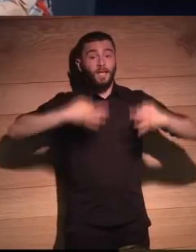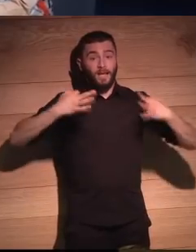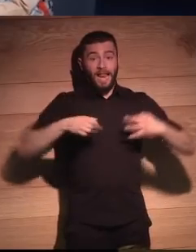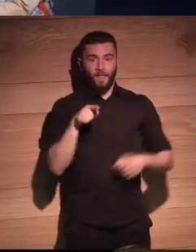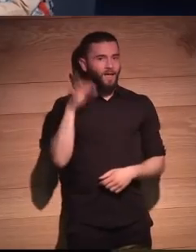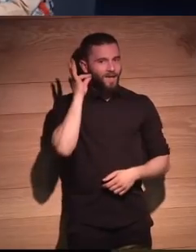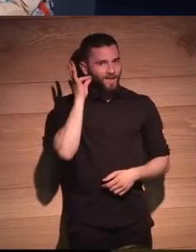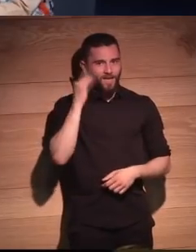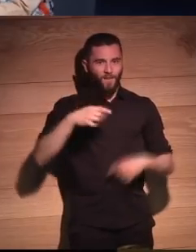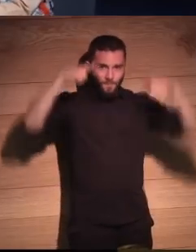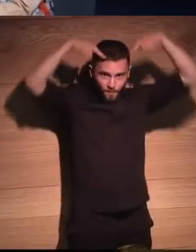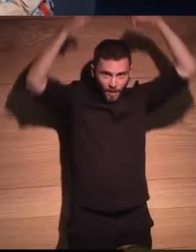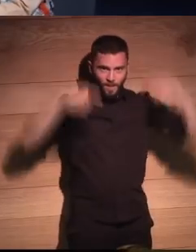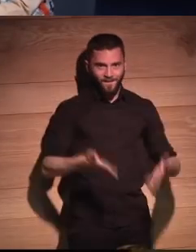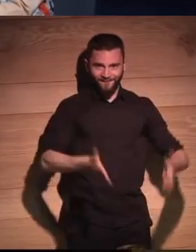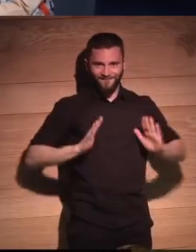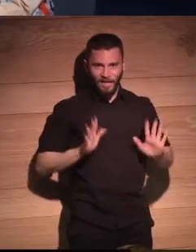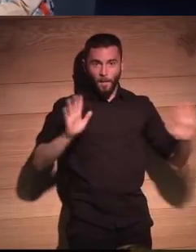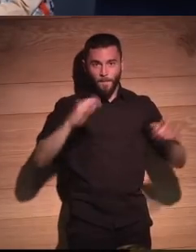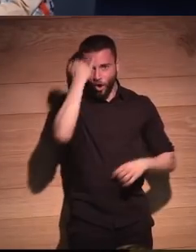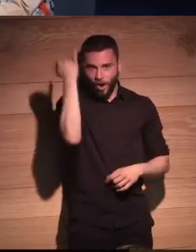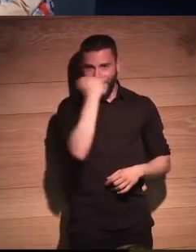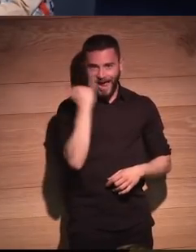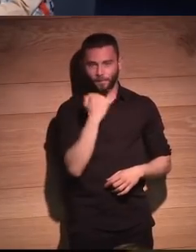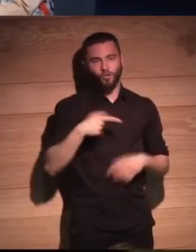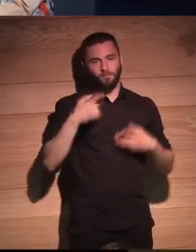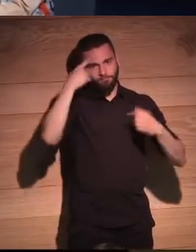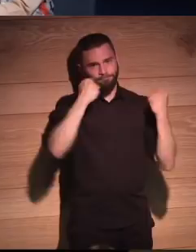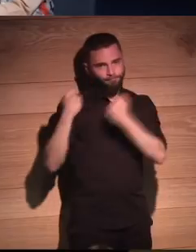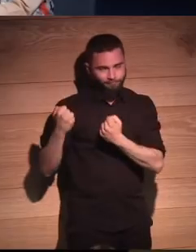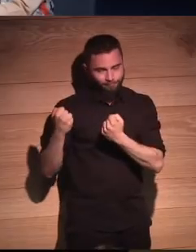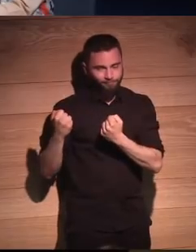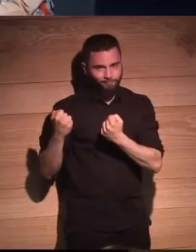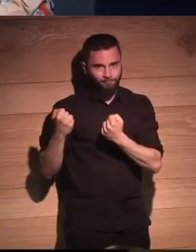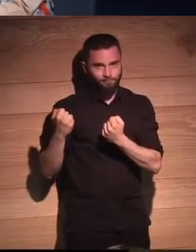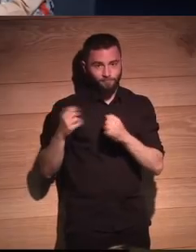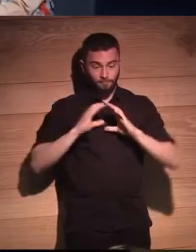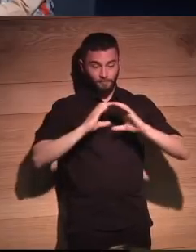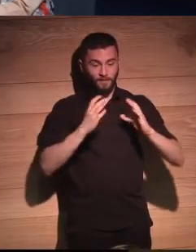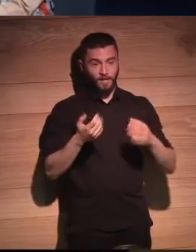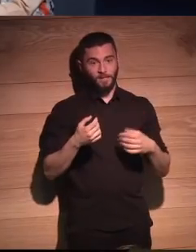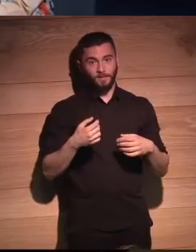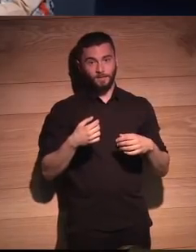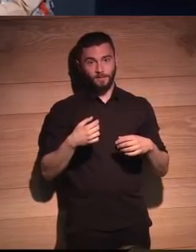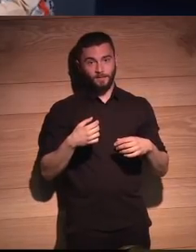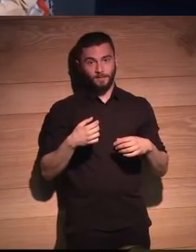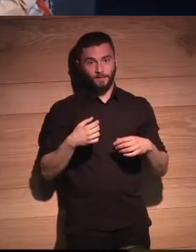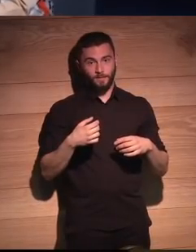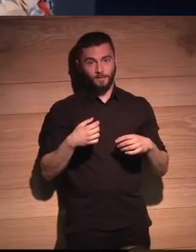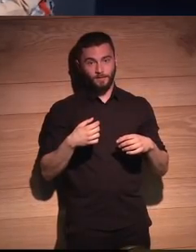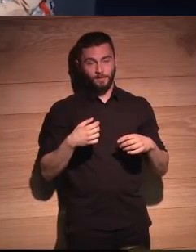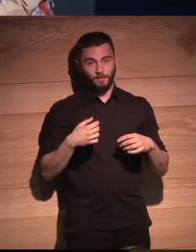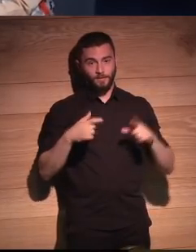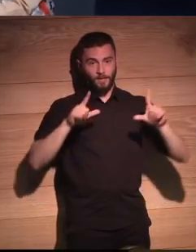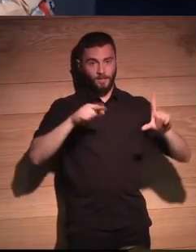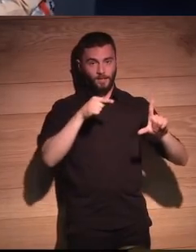ella adora Batman, pero está especializada en Harry Potter. Y en su canal de vídeo, pues habla de todo,